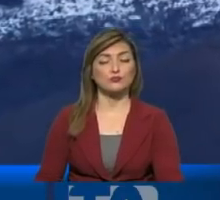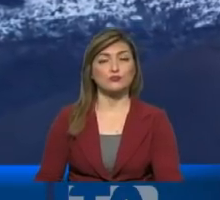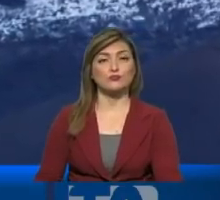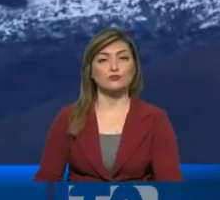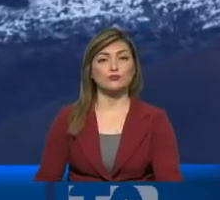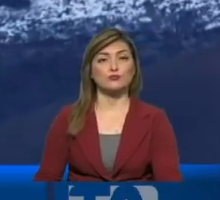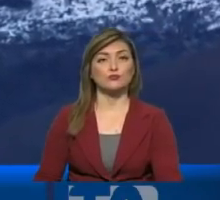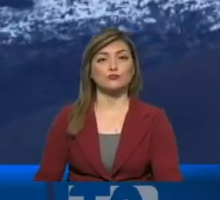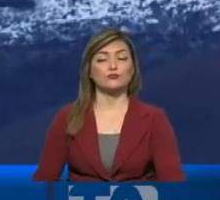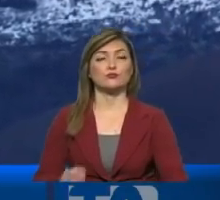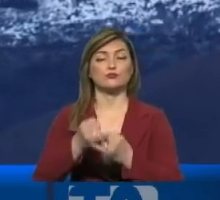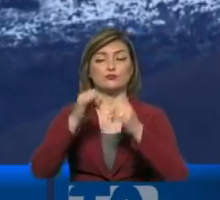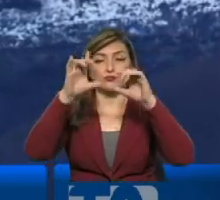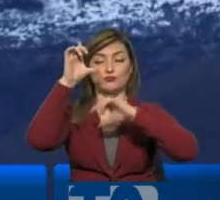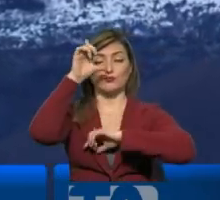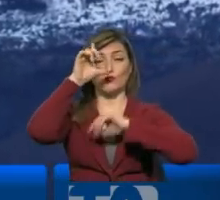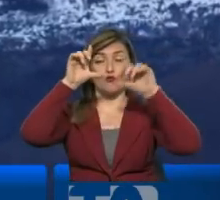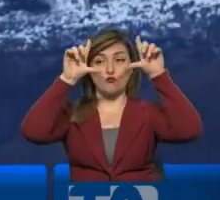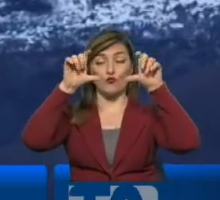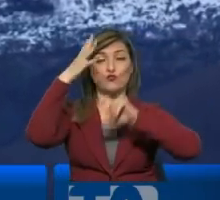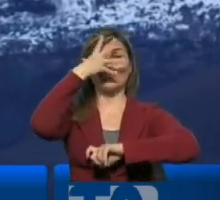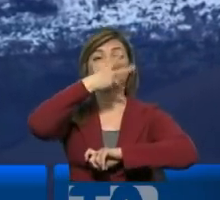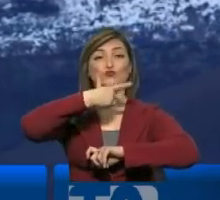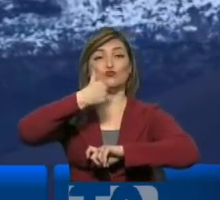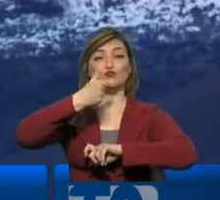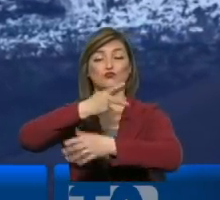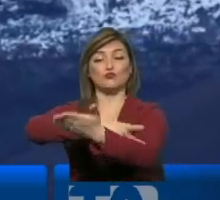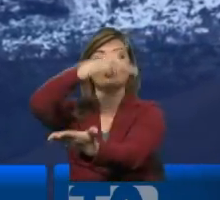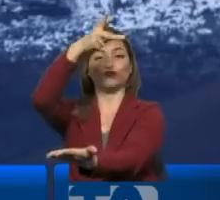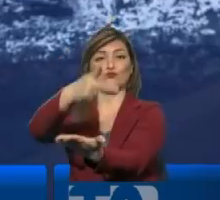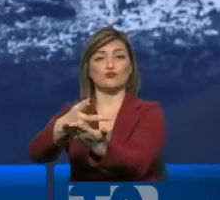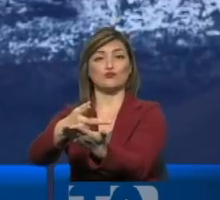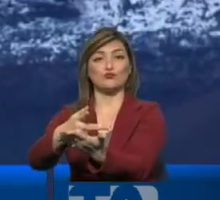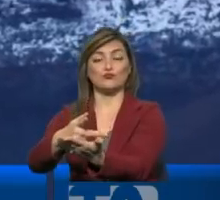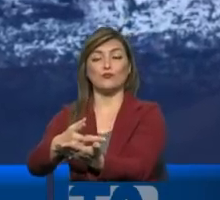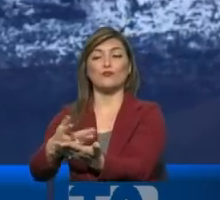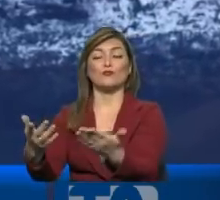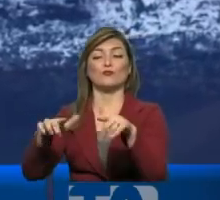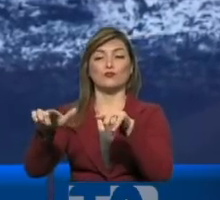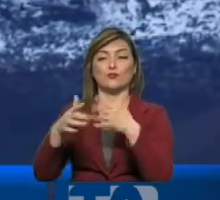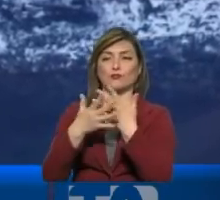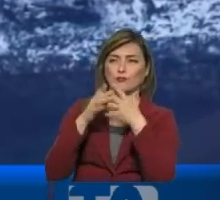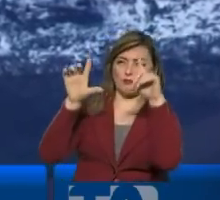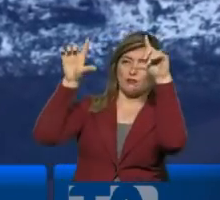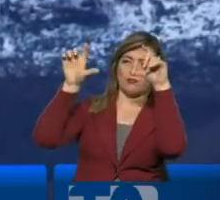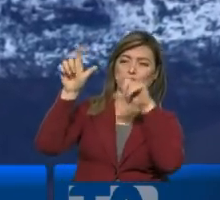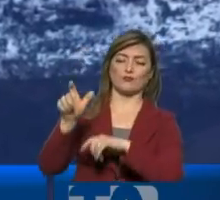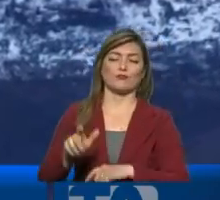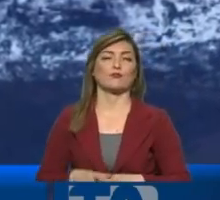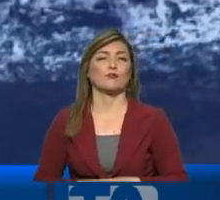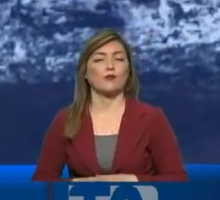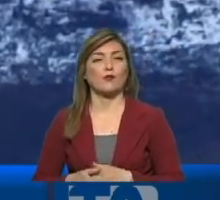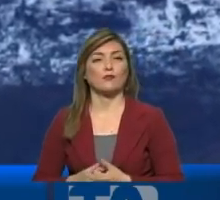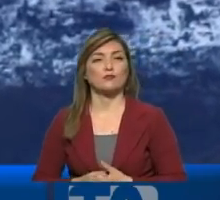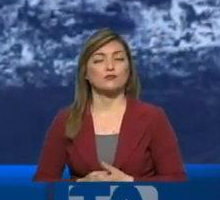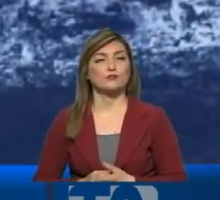Finalizamos el segmento con una hermosa postal del Ruku Pichincha. La fotografía fue captada desde el sector de Carcelén por nuestro televidente Byron